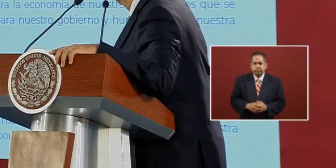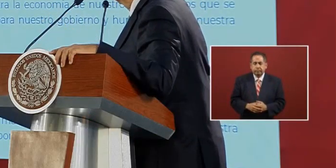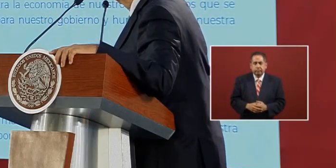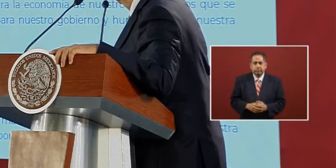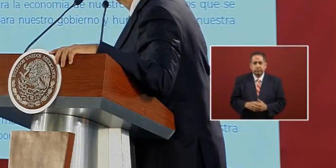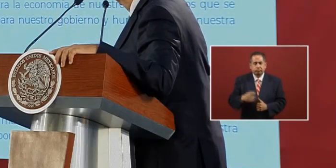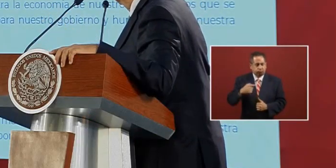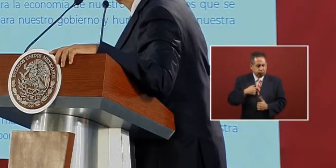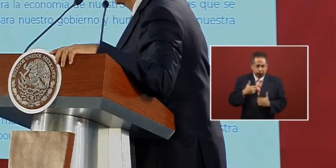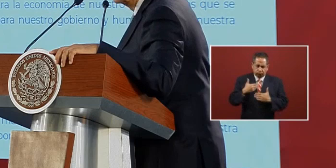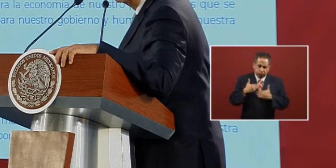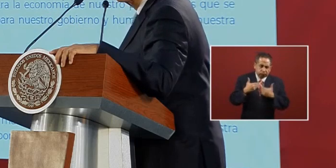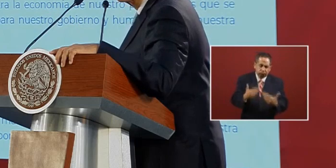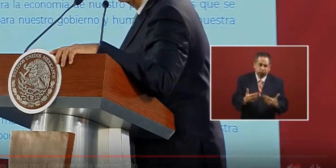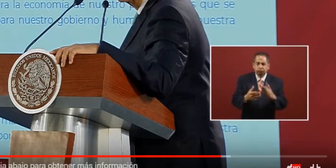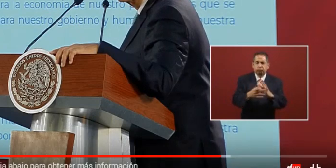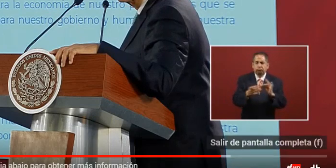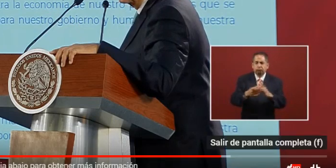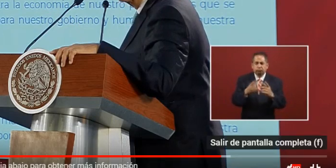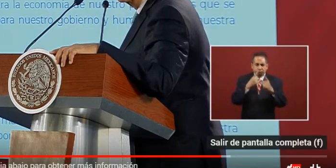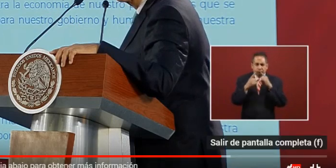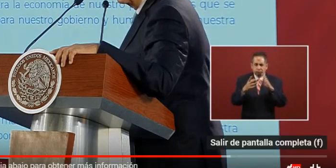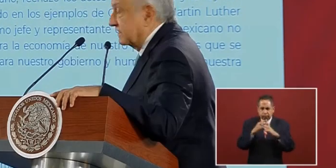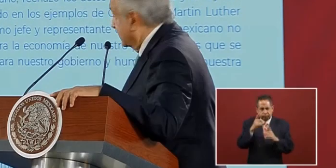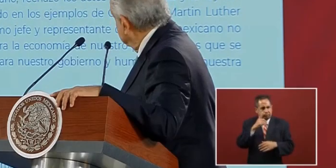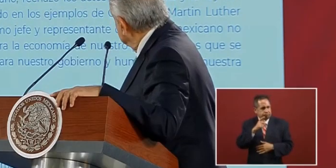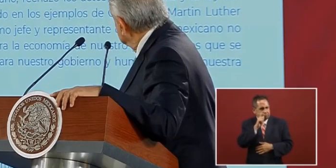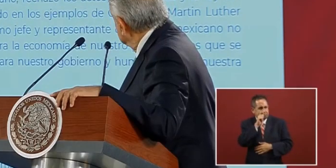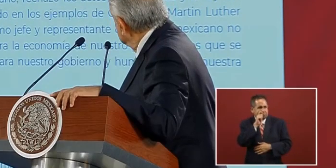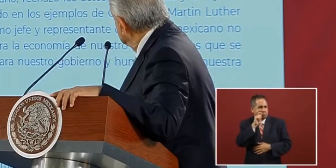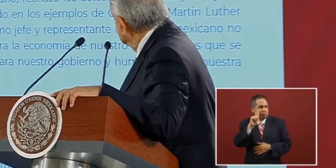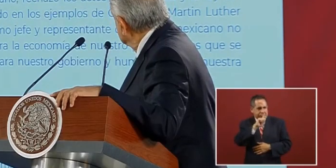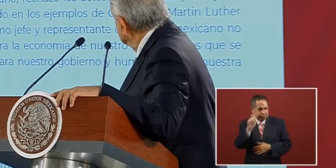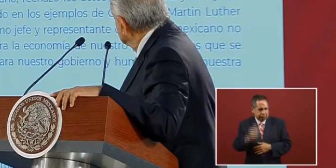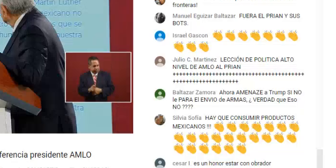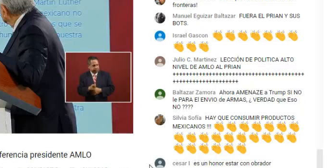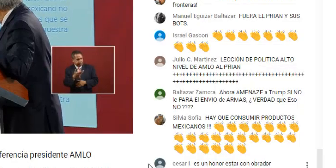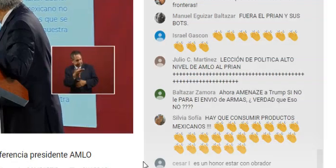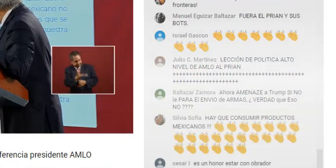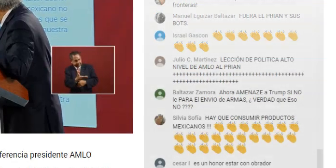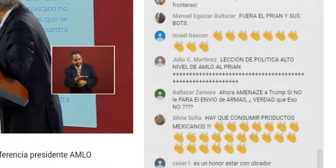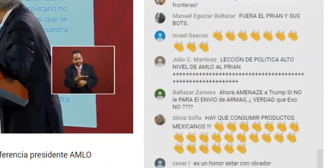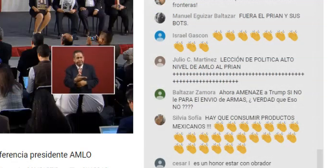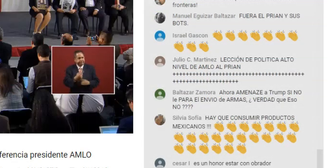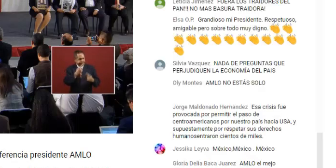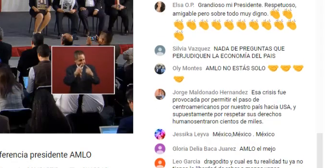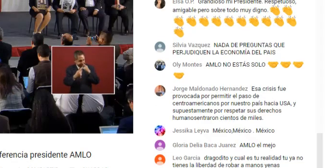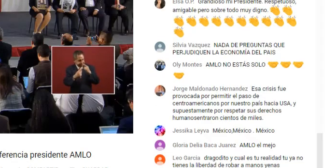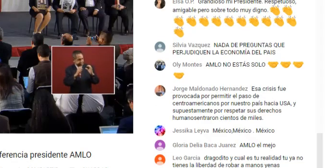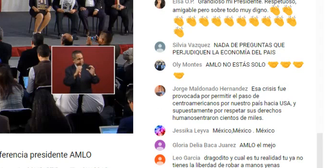nuestra disposición a la amistad, el diálogo